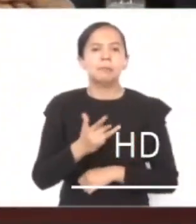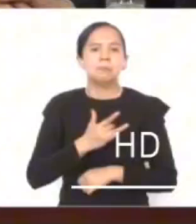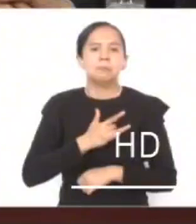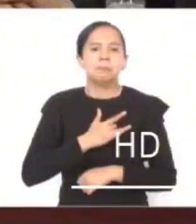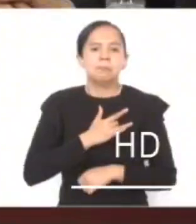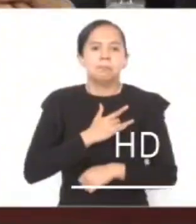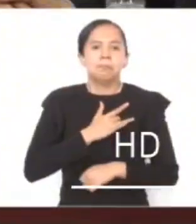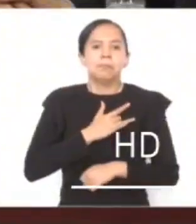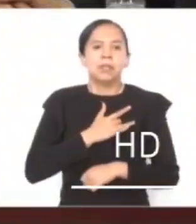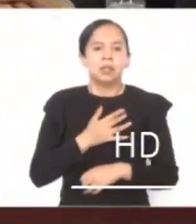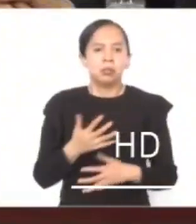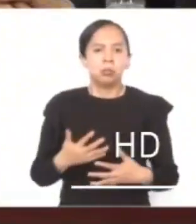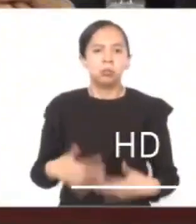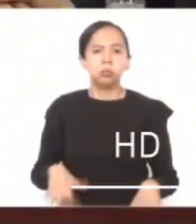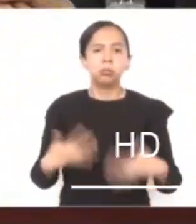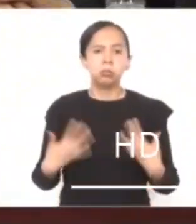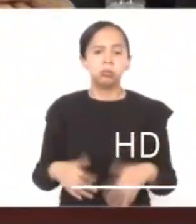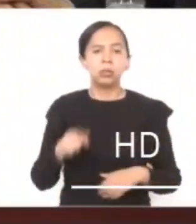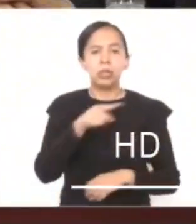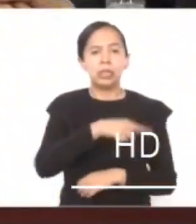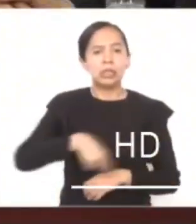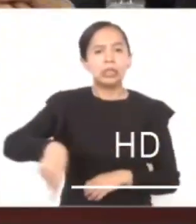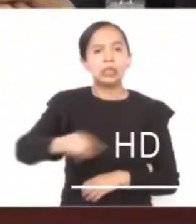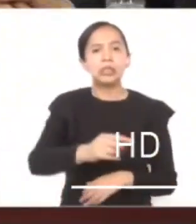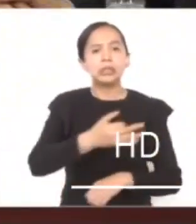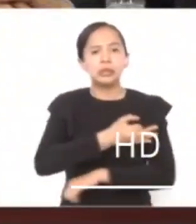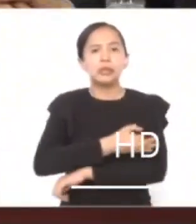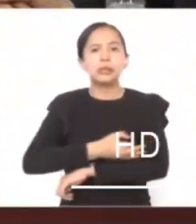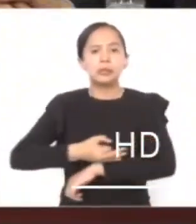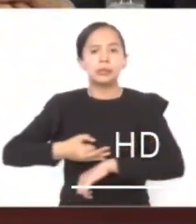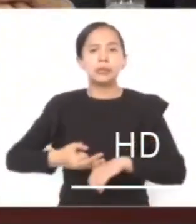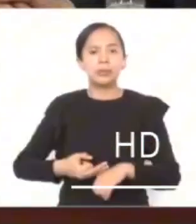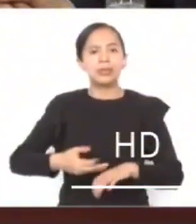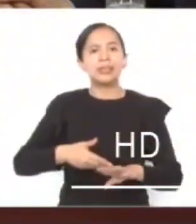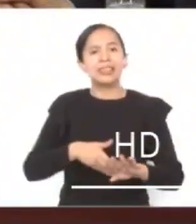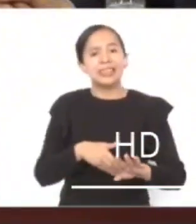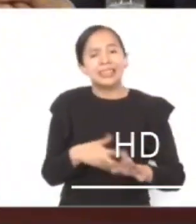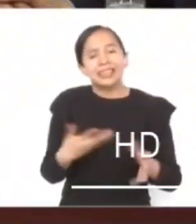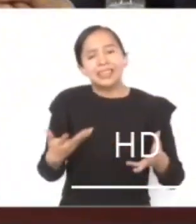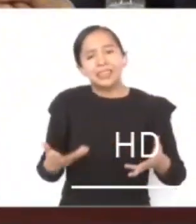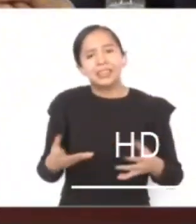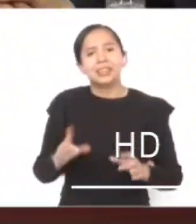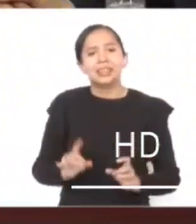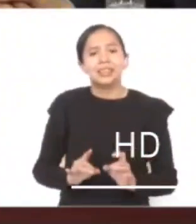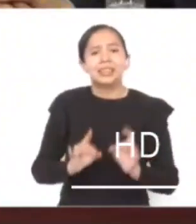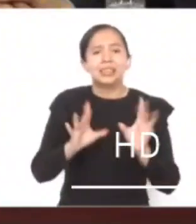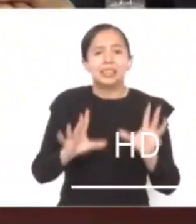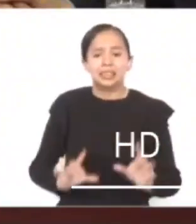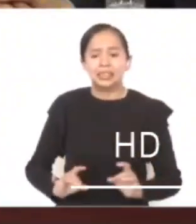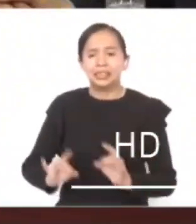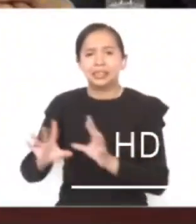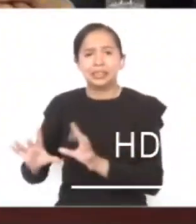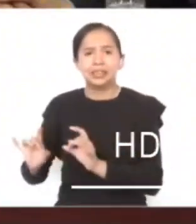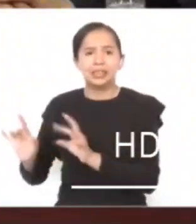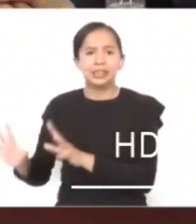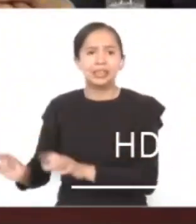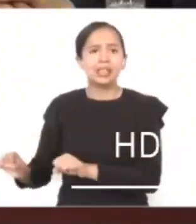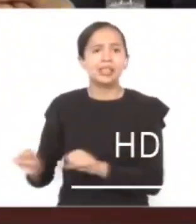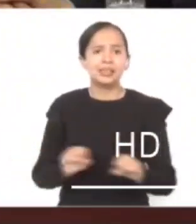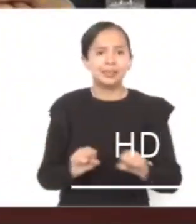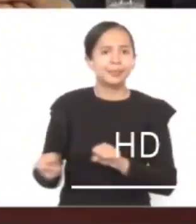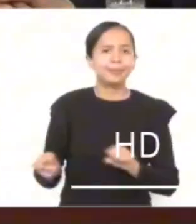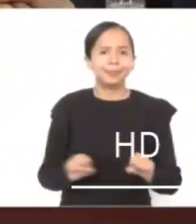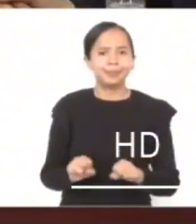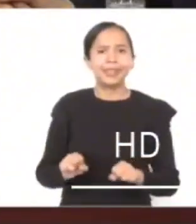solidaridad con todas las familias que tuvieron víctimas durante los temblores del